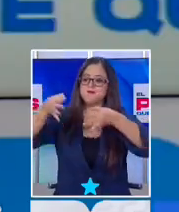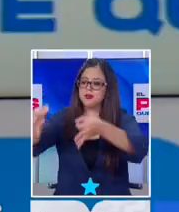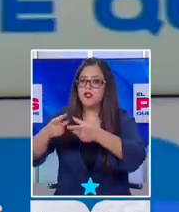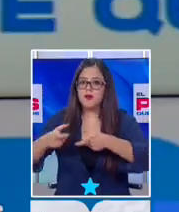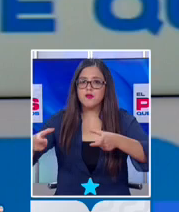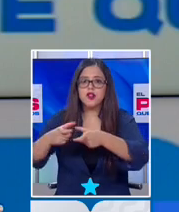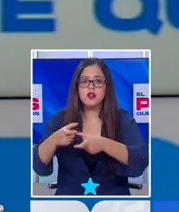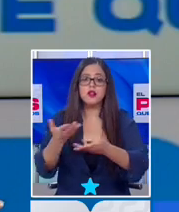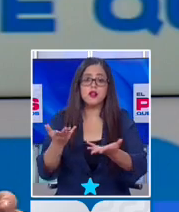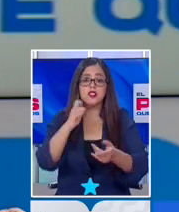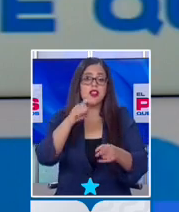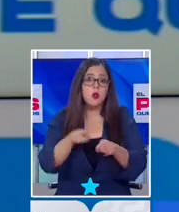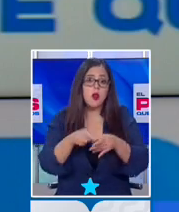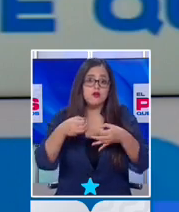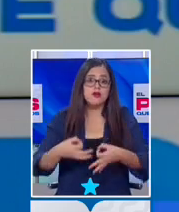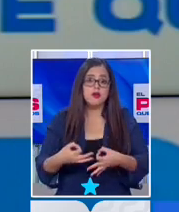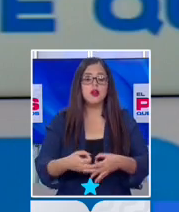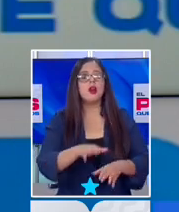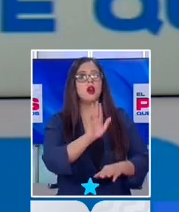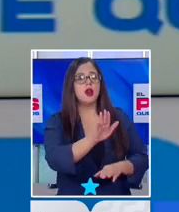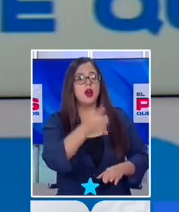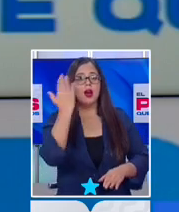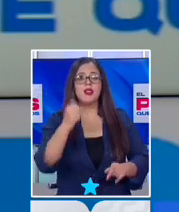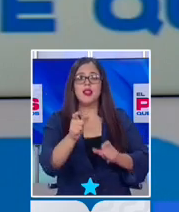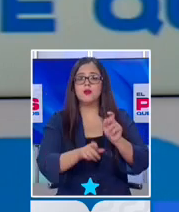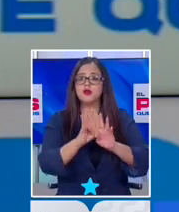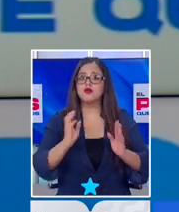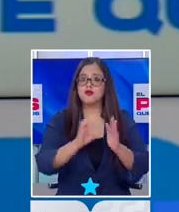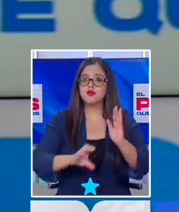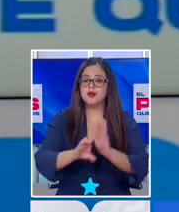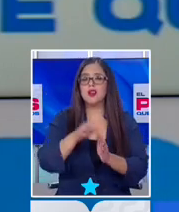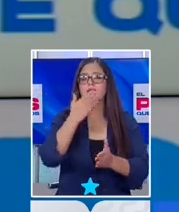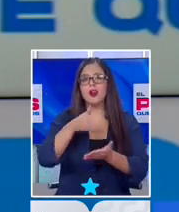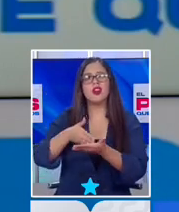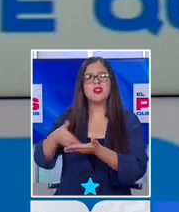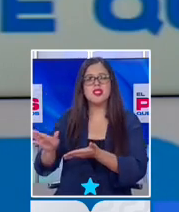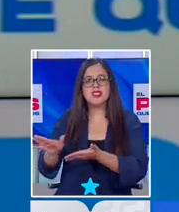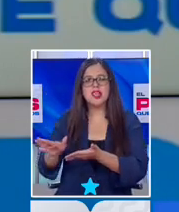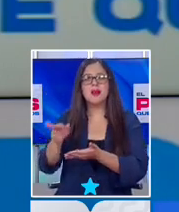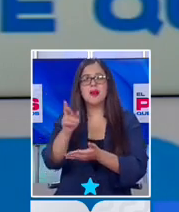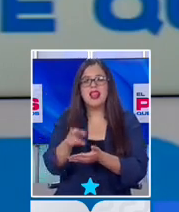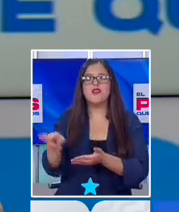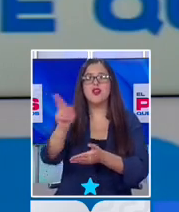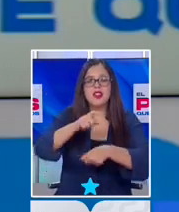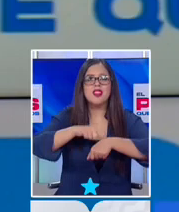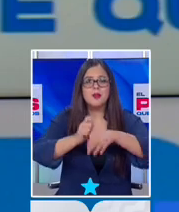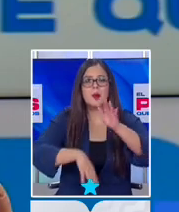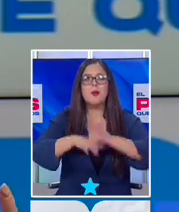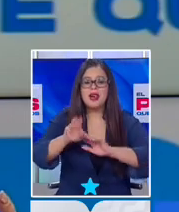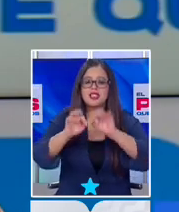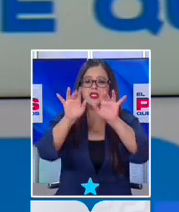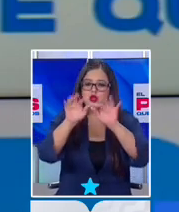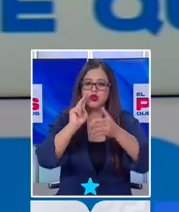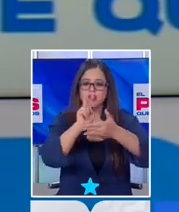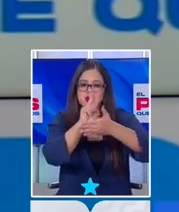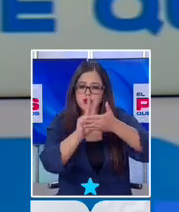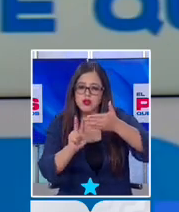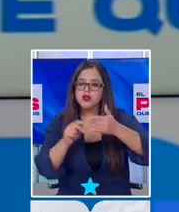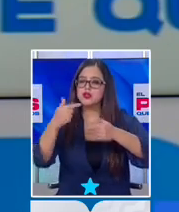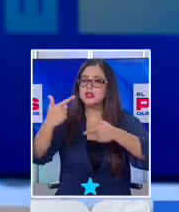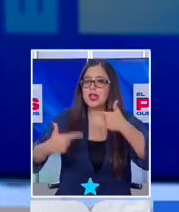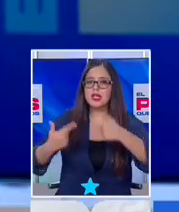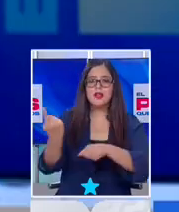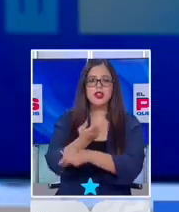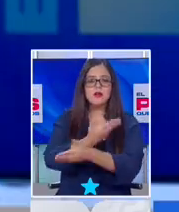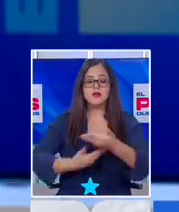advirtió en un minuto por parte de los convencionales de que era mejor rechazar en general para volver y tener más tiempo exactamente y eso es lo que muchas veces